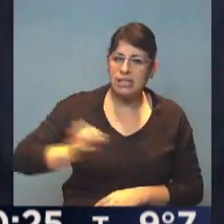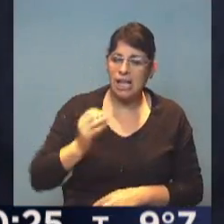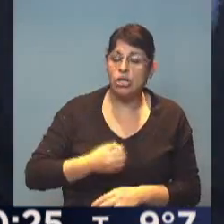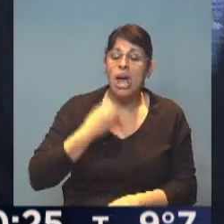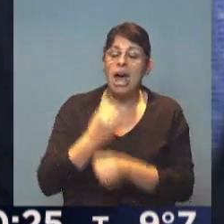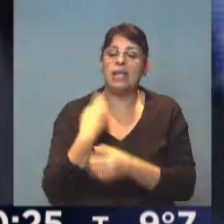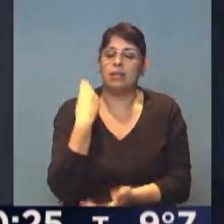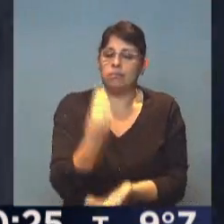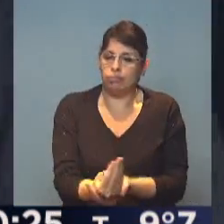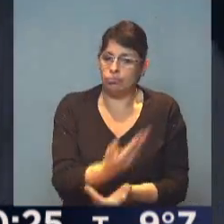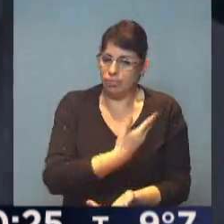presidente interino